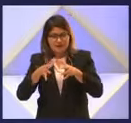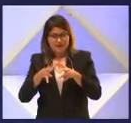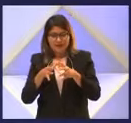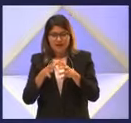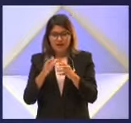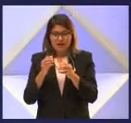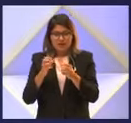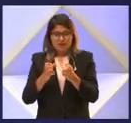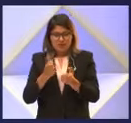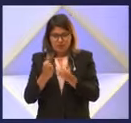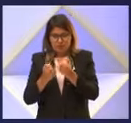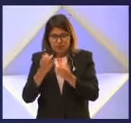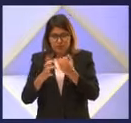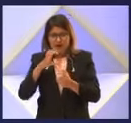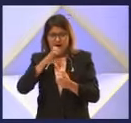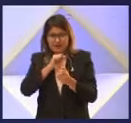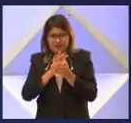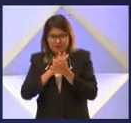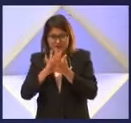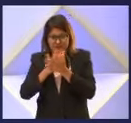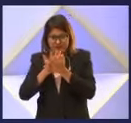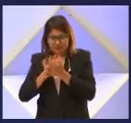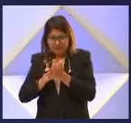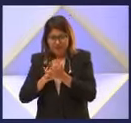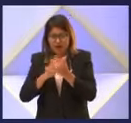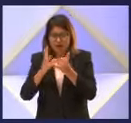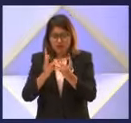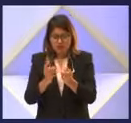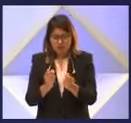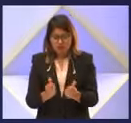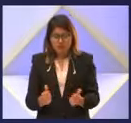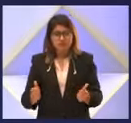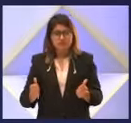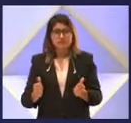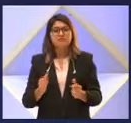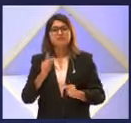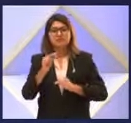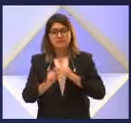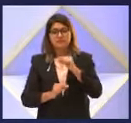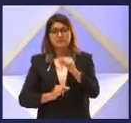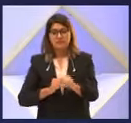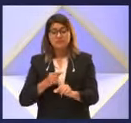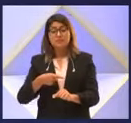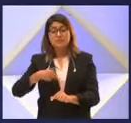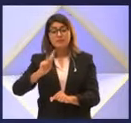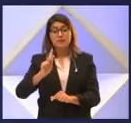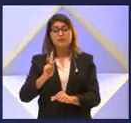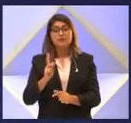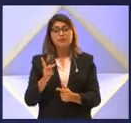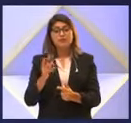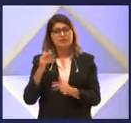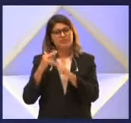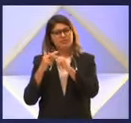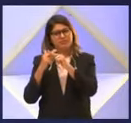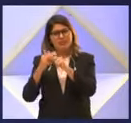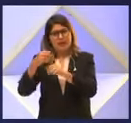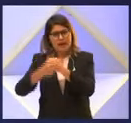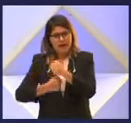se calientan y se van disolviendo sin embargo toma décadas